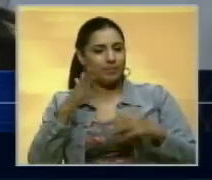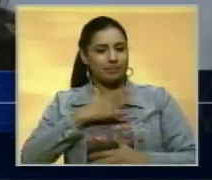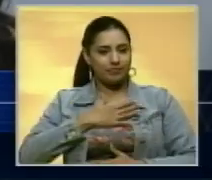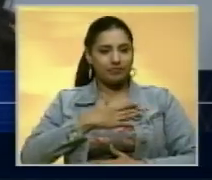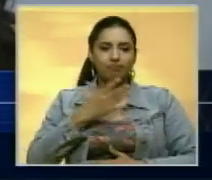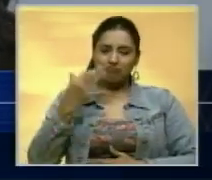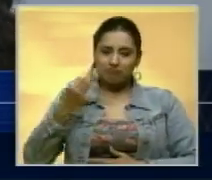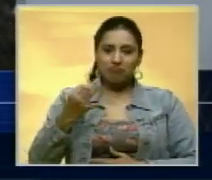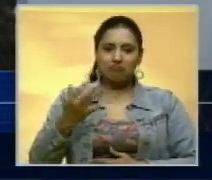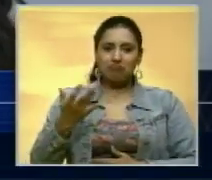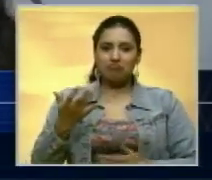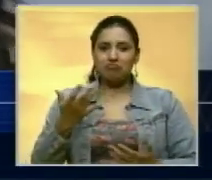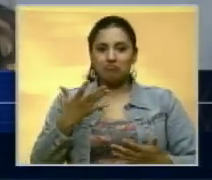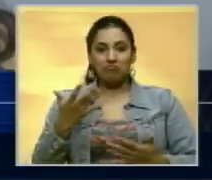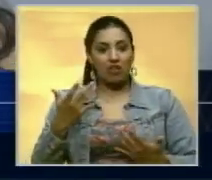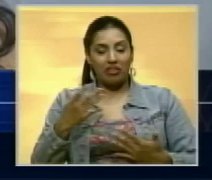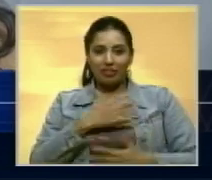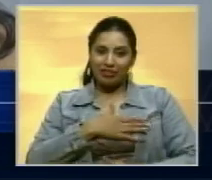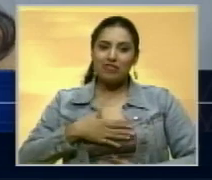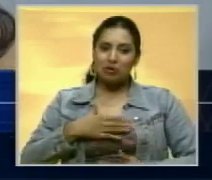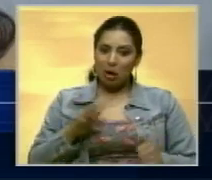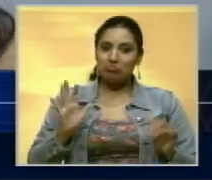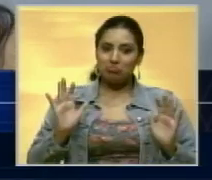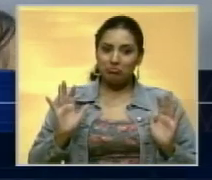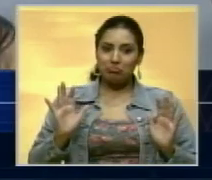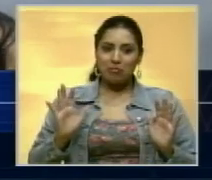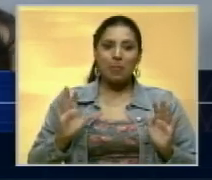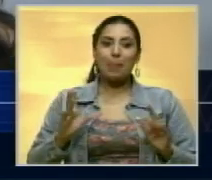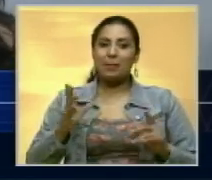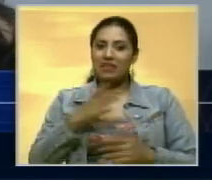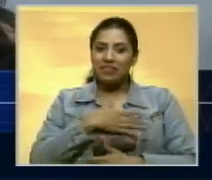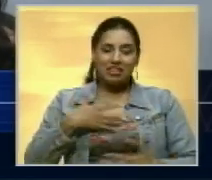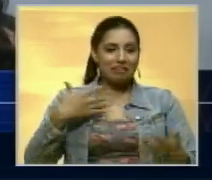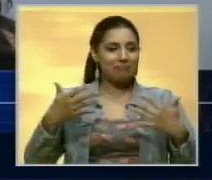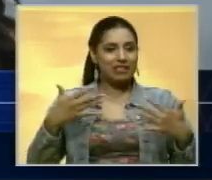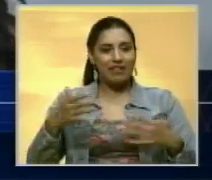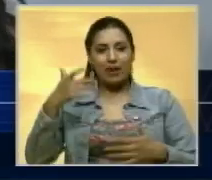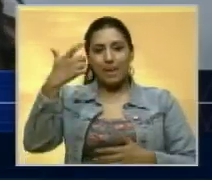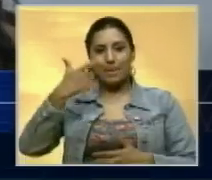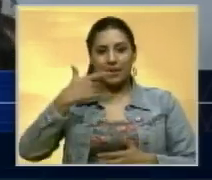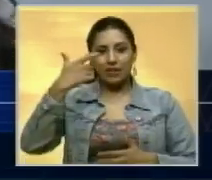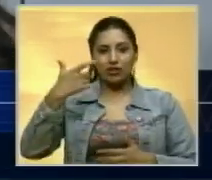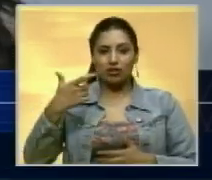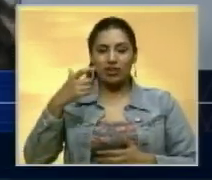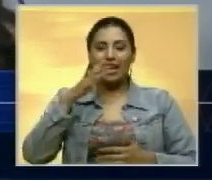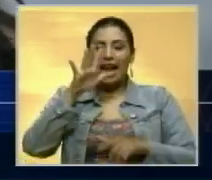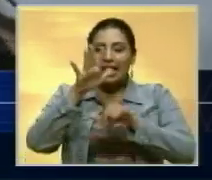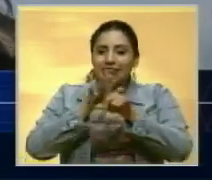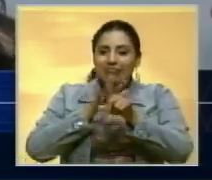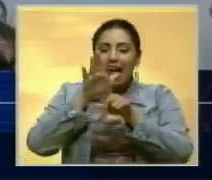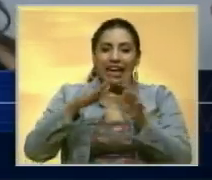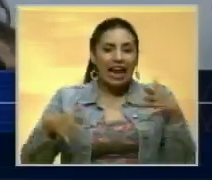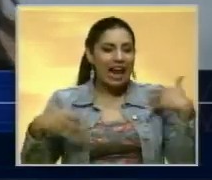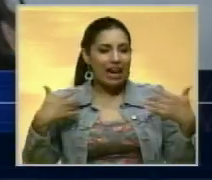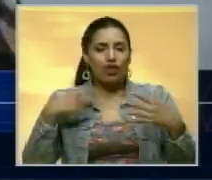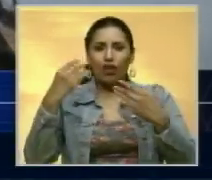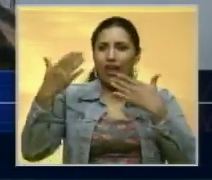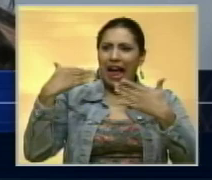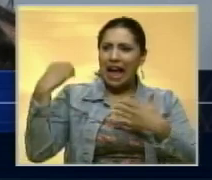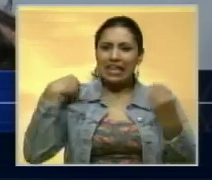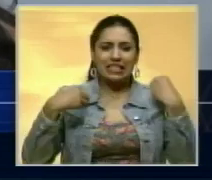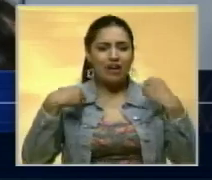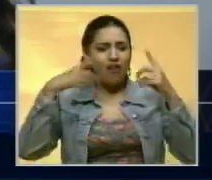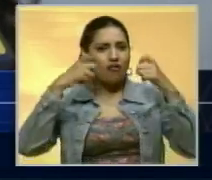Y de verdad que, mira, la he disfrutado. Ha sido súper divertido, la gente ha sido cariñosa, alegre, todos quieren